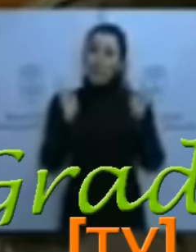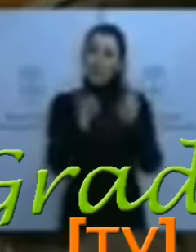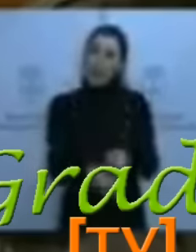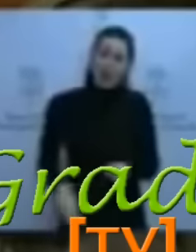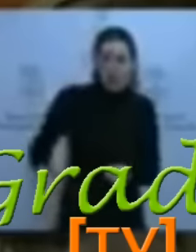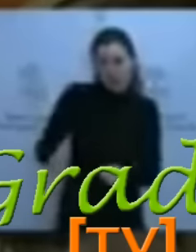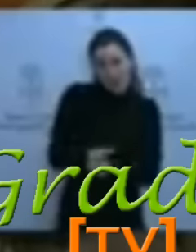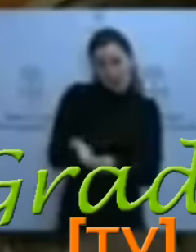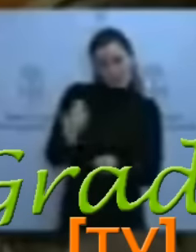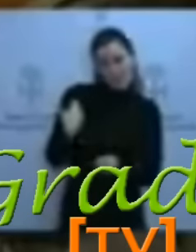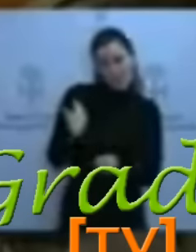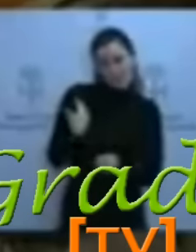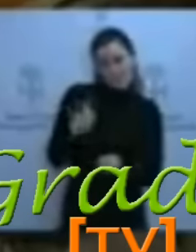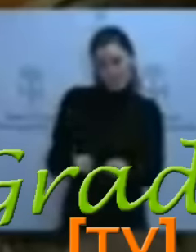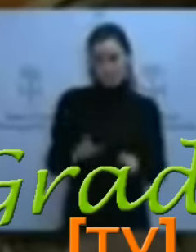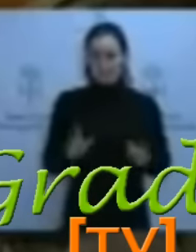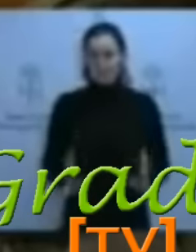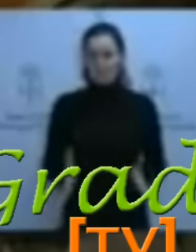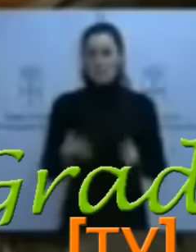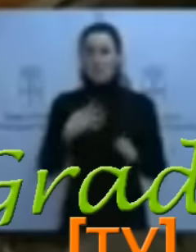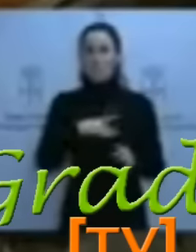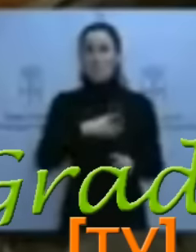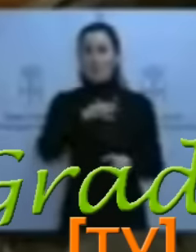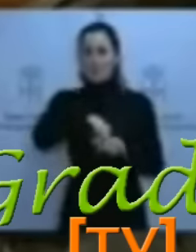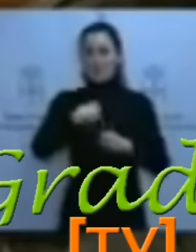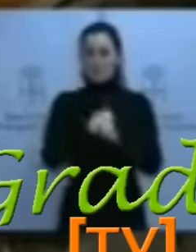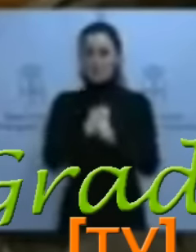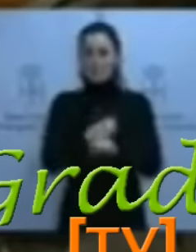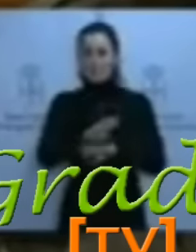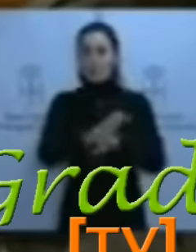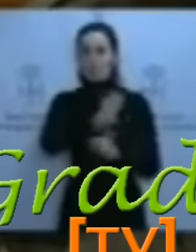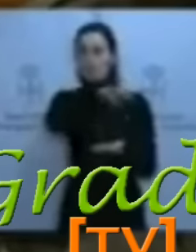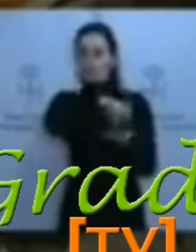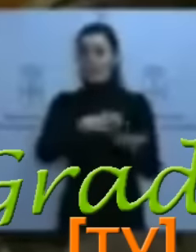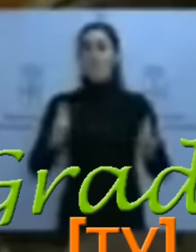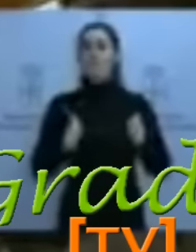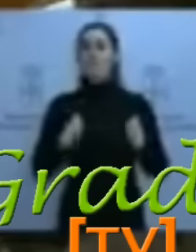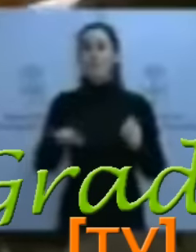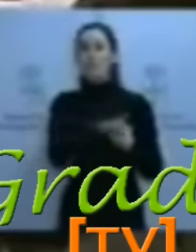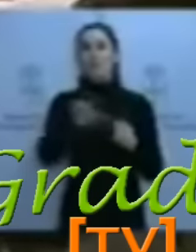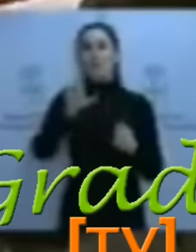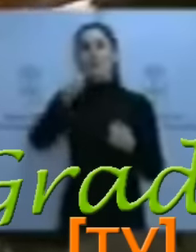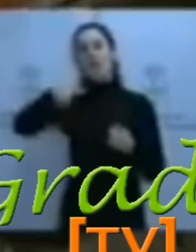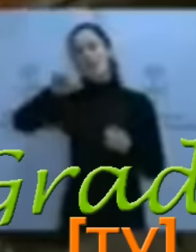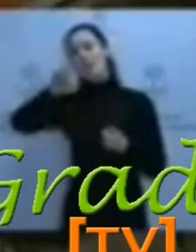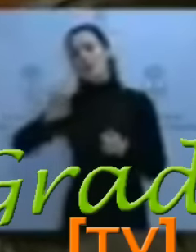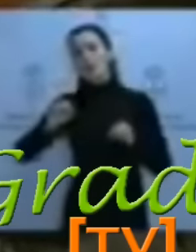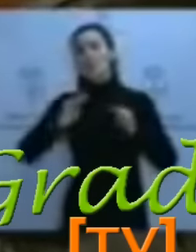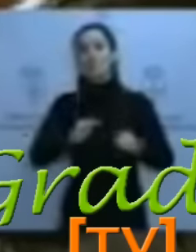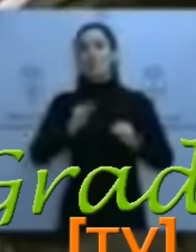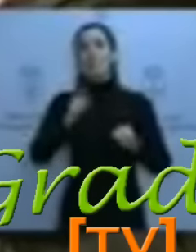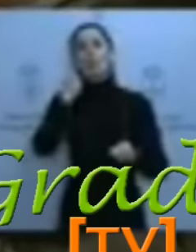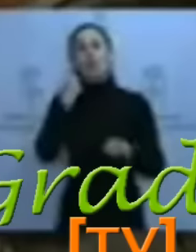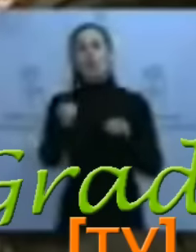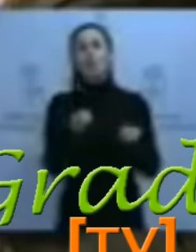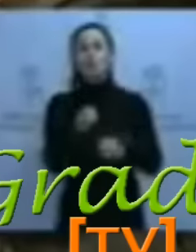hace apenas un mes. Un funcionario de su consejería, que vive en Llanera y cuyo trabajo es celador, vigilante, como